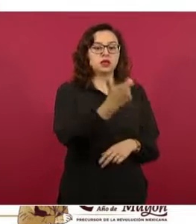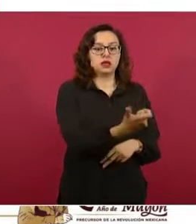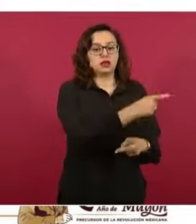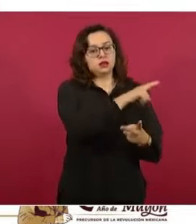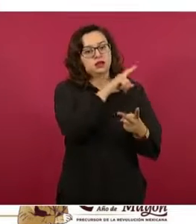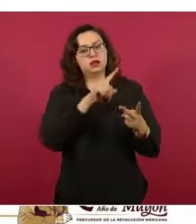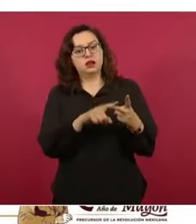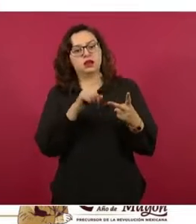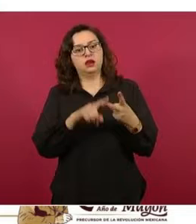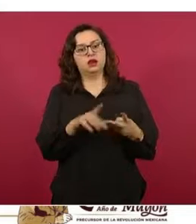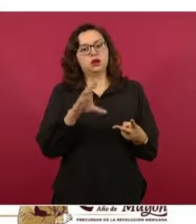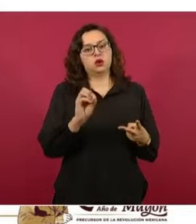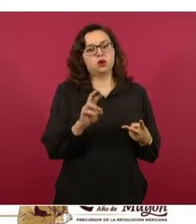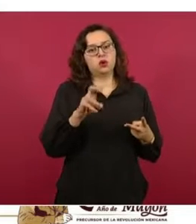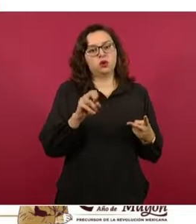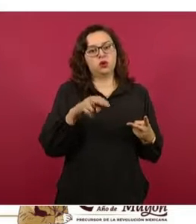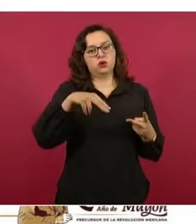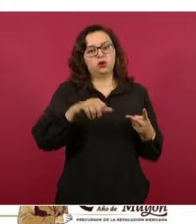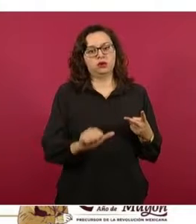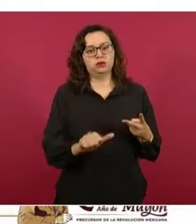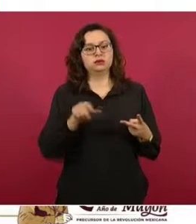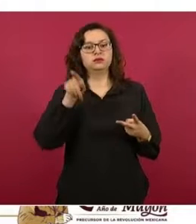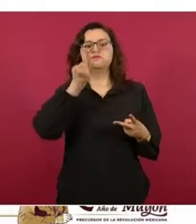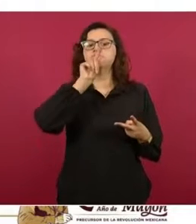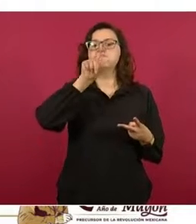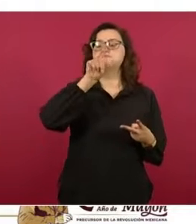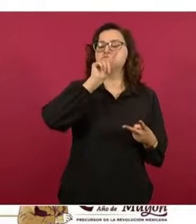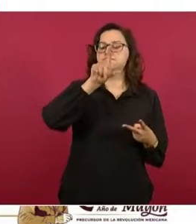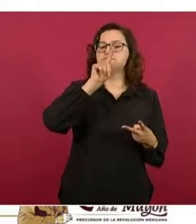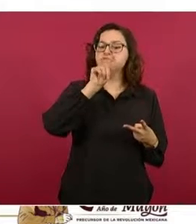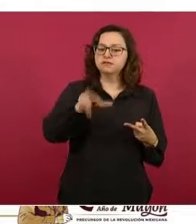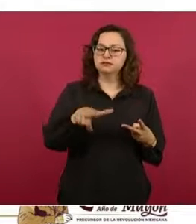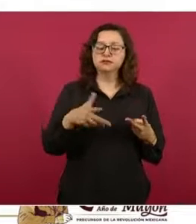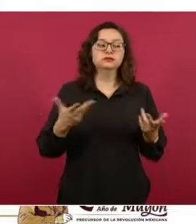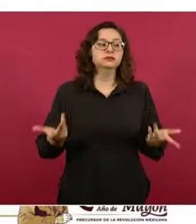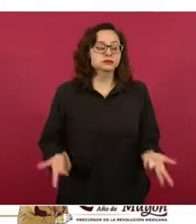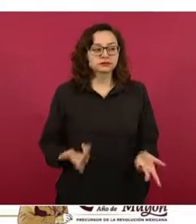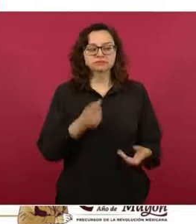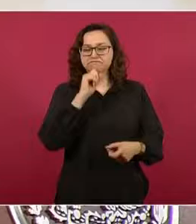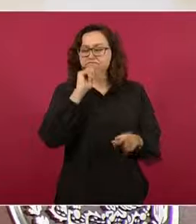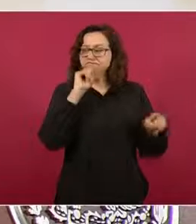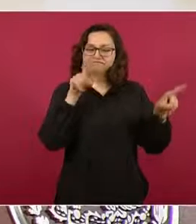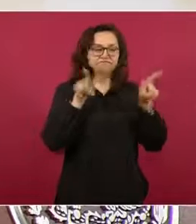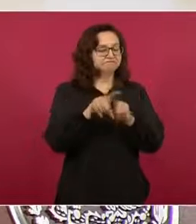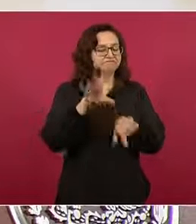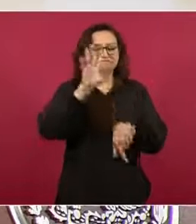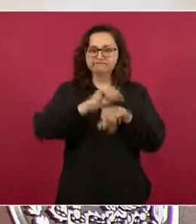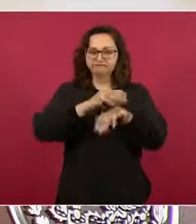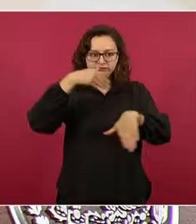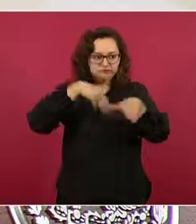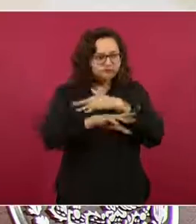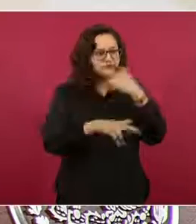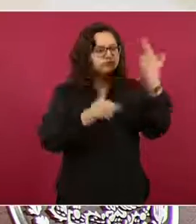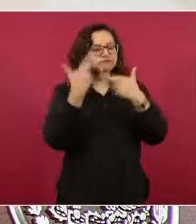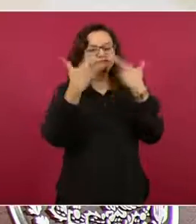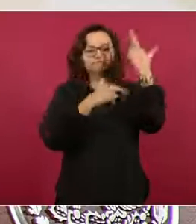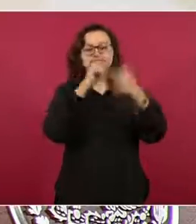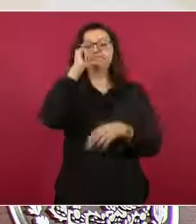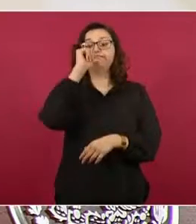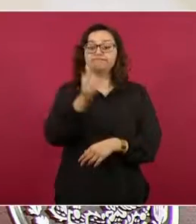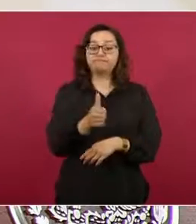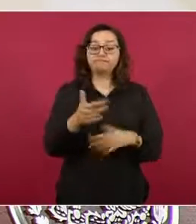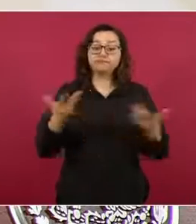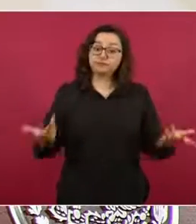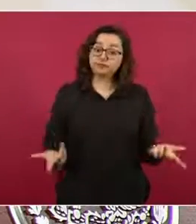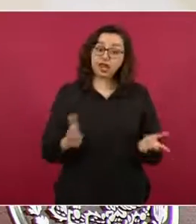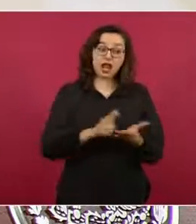Corona en Ixtlahuacán de los Membrillos, Jalisco, que también no se dejó verificar y están obligados